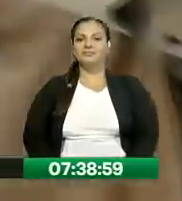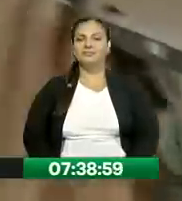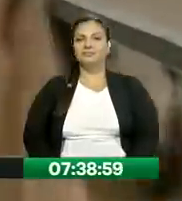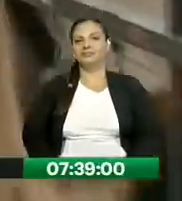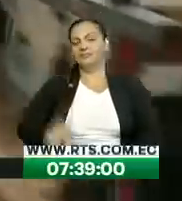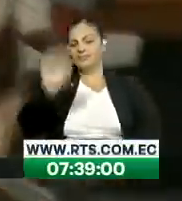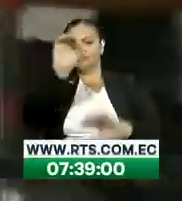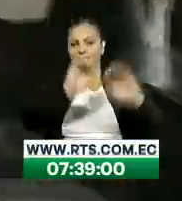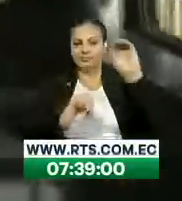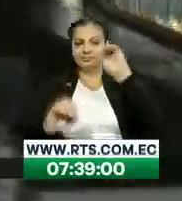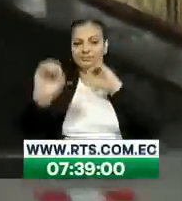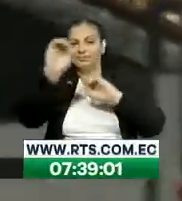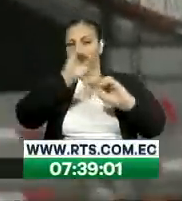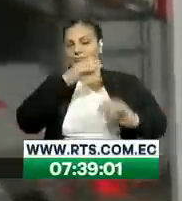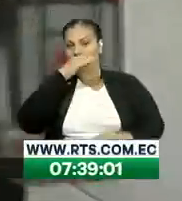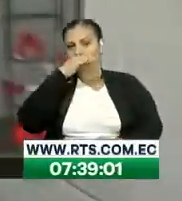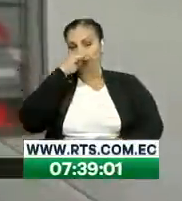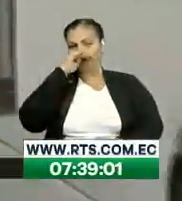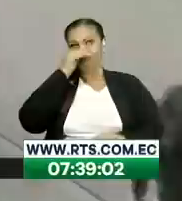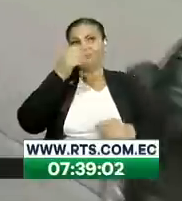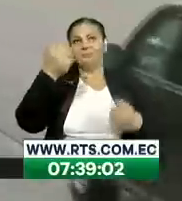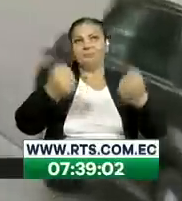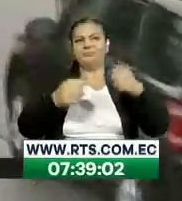cómo hasta el momento está